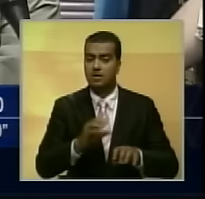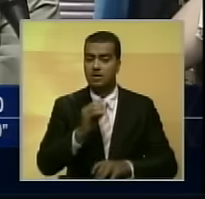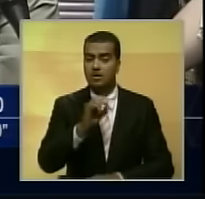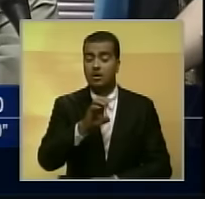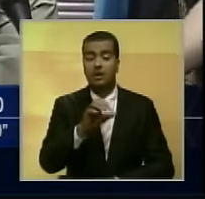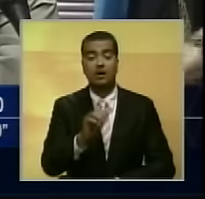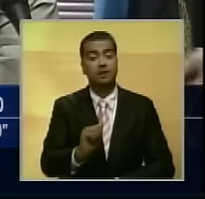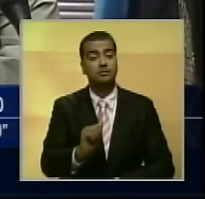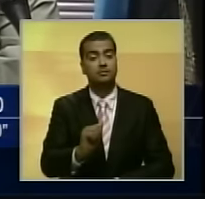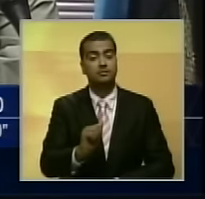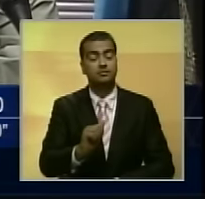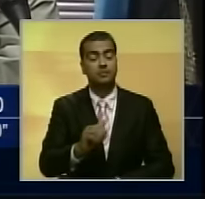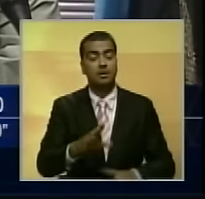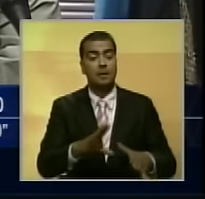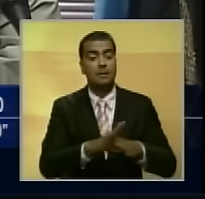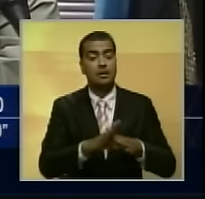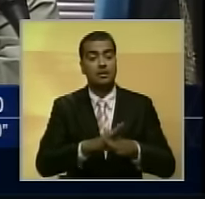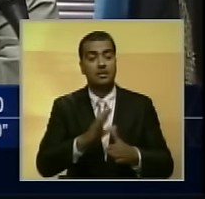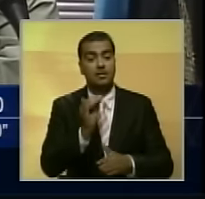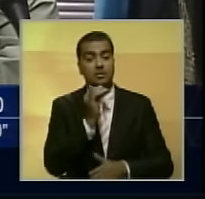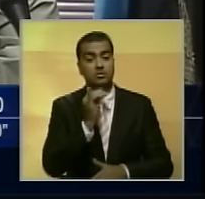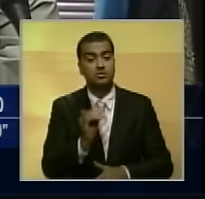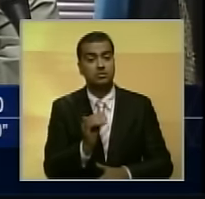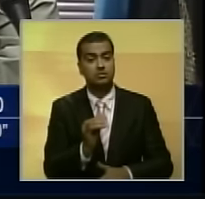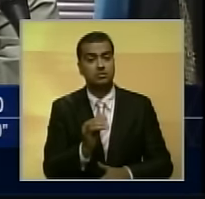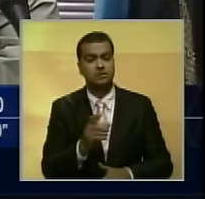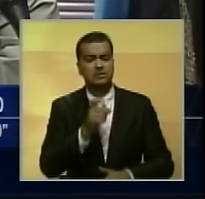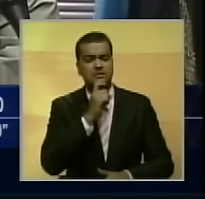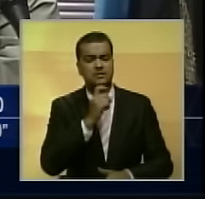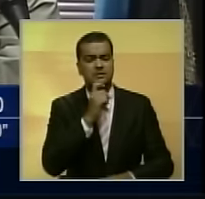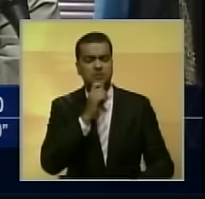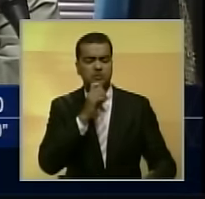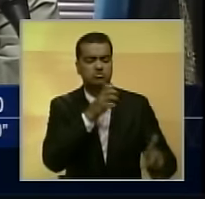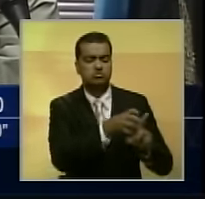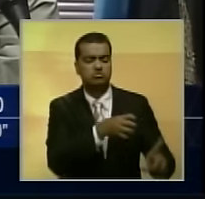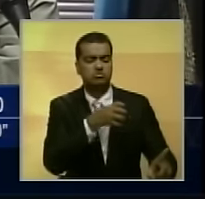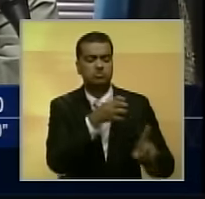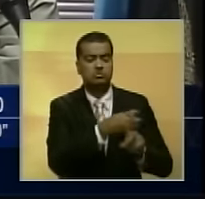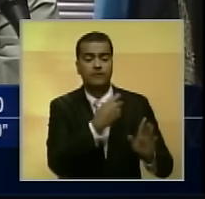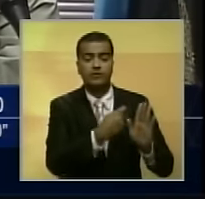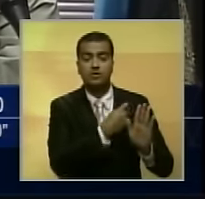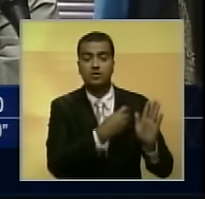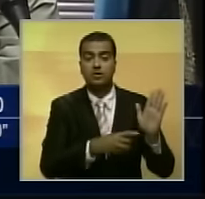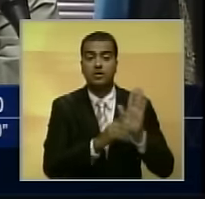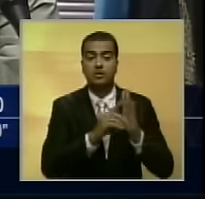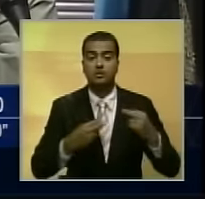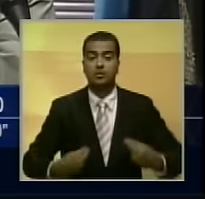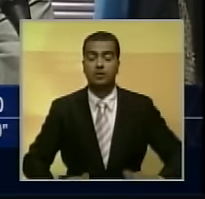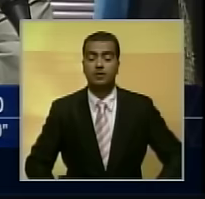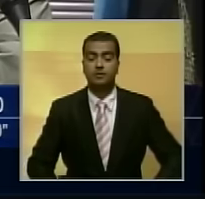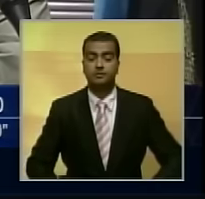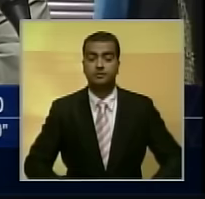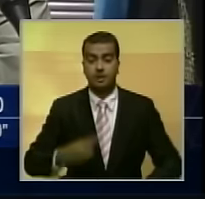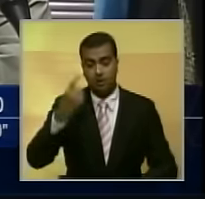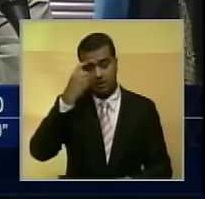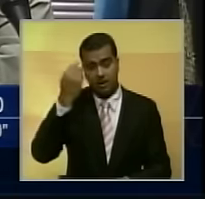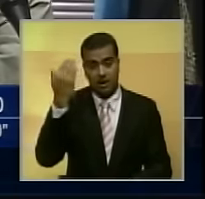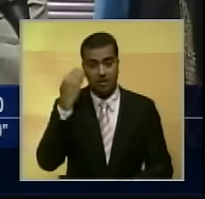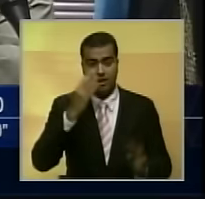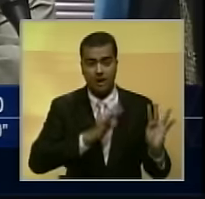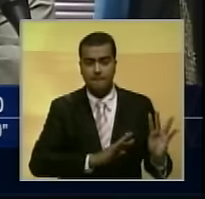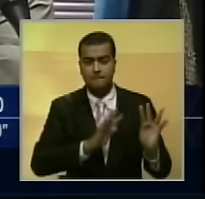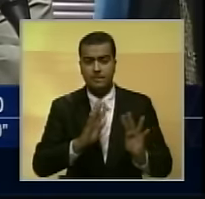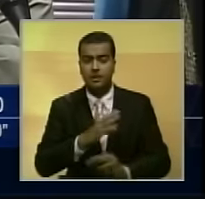OEA, quien el martes denunció el recrudecimiento de la represión y de las violaciones de derechos humanos en los días previos a la